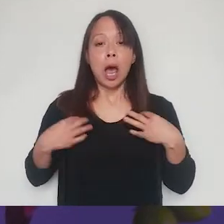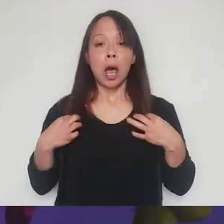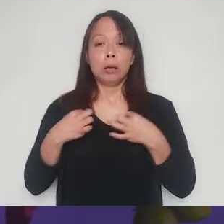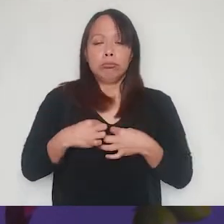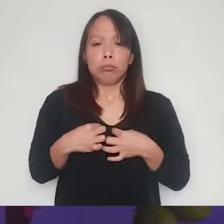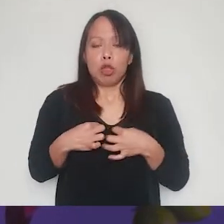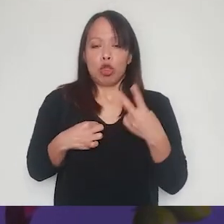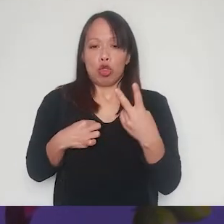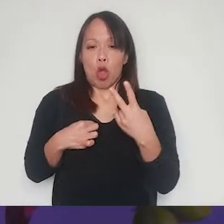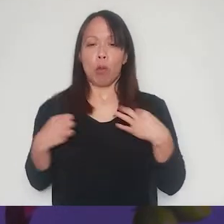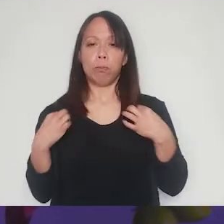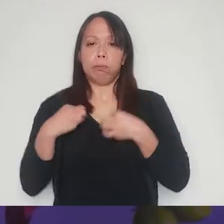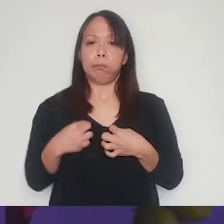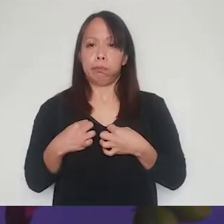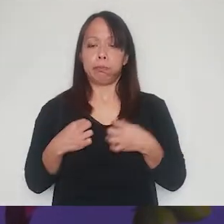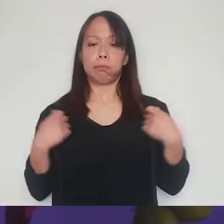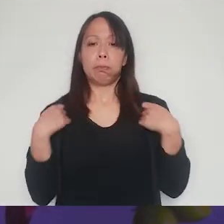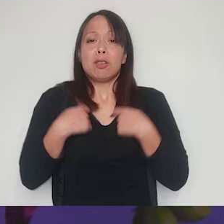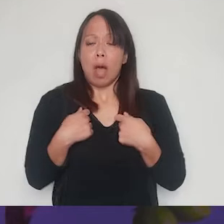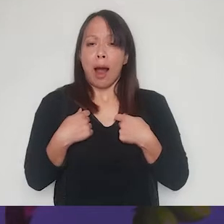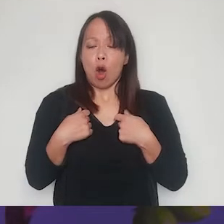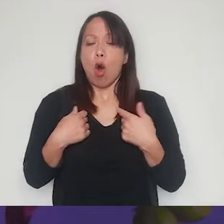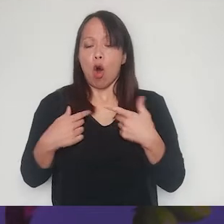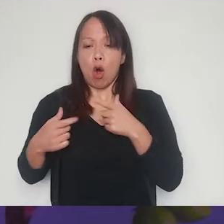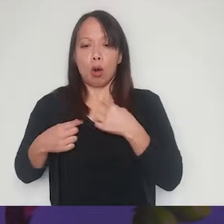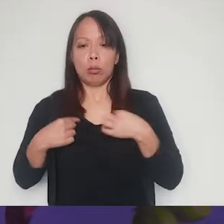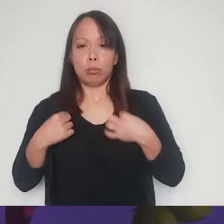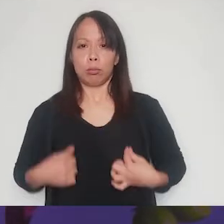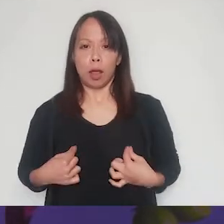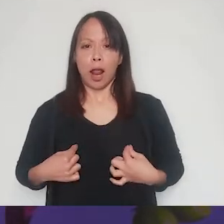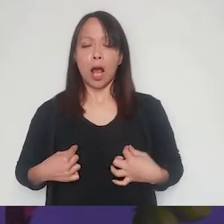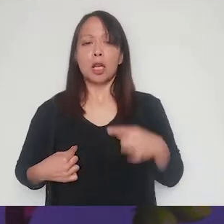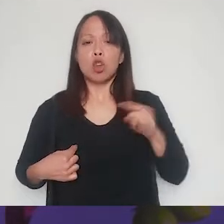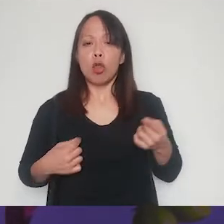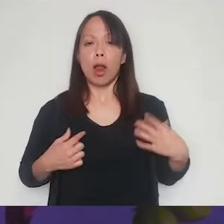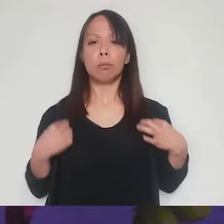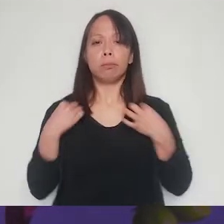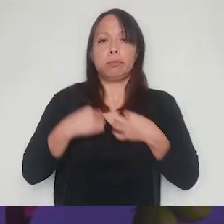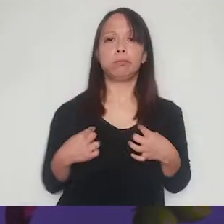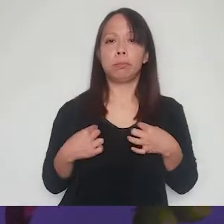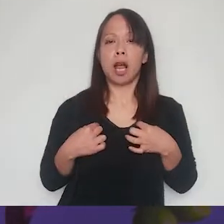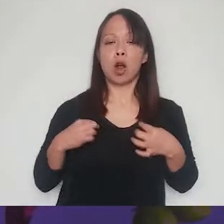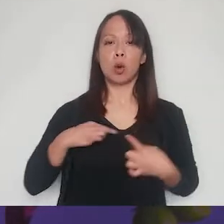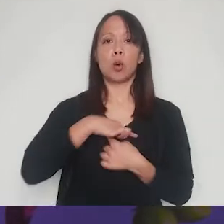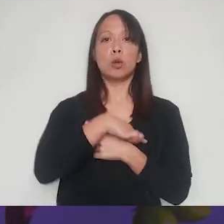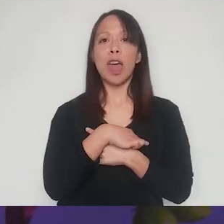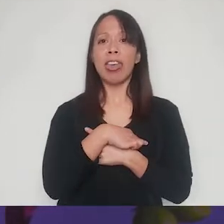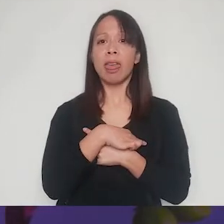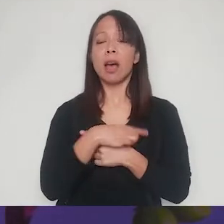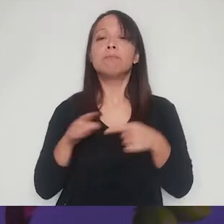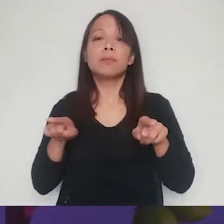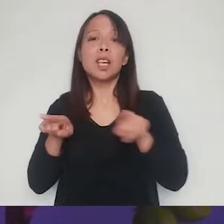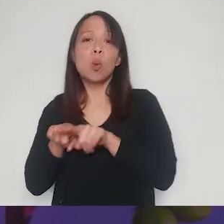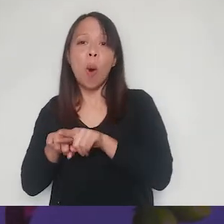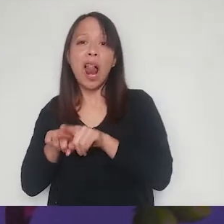En este caso la metáfora serían dos sacos o chaquetas, una derecha y la otra cruzada, y esto a su vez da lugar a dos